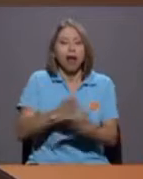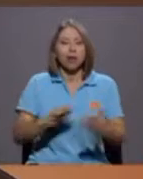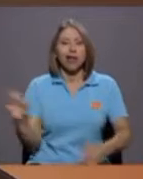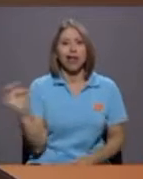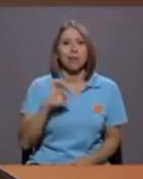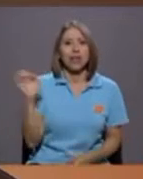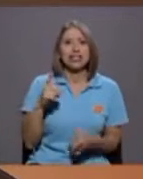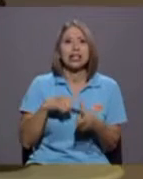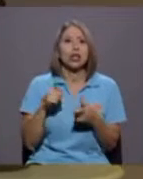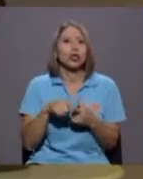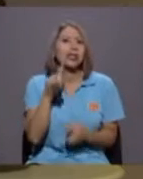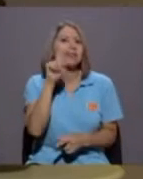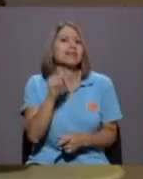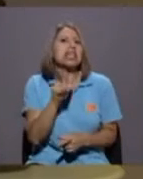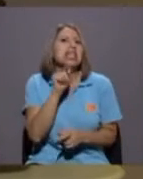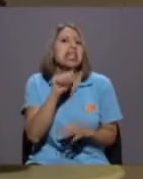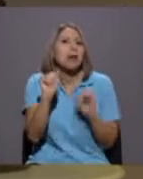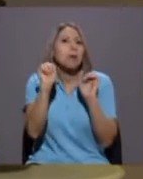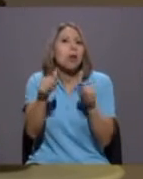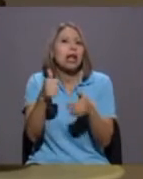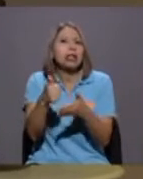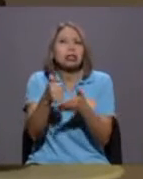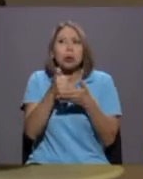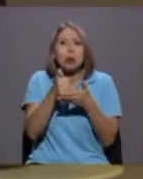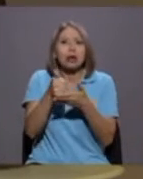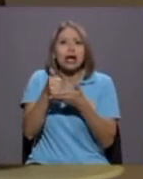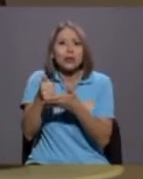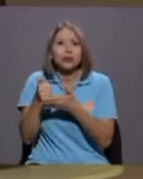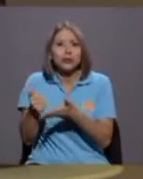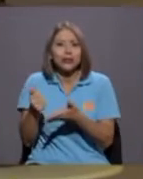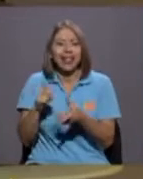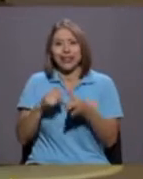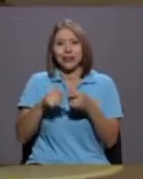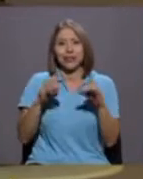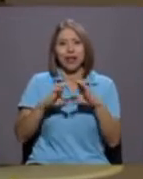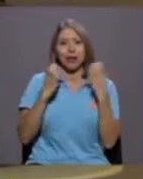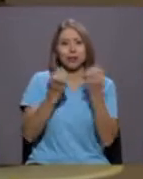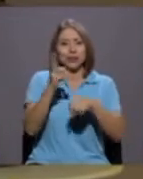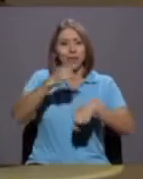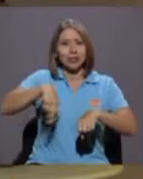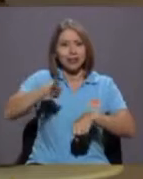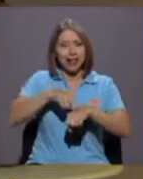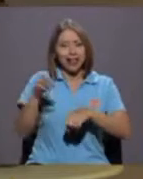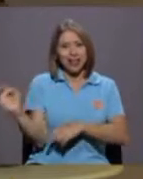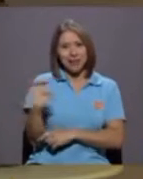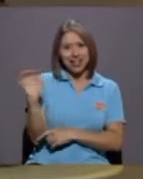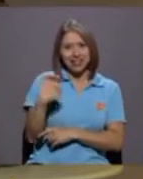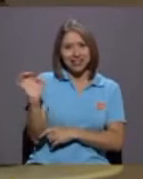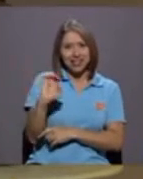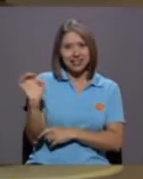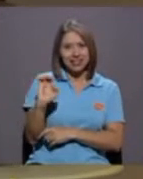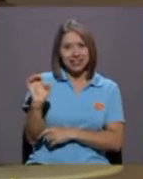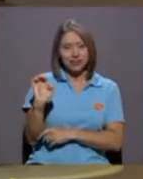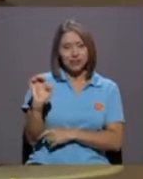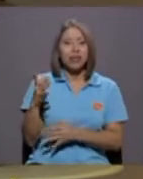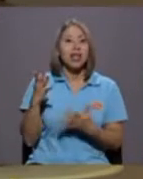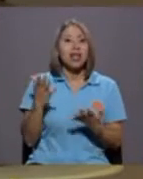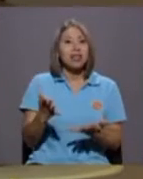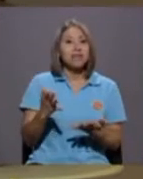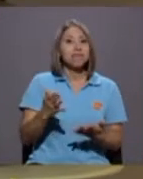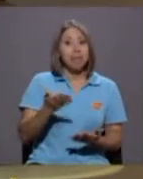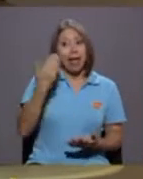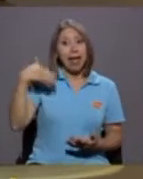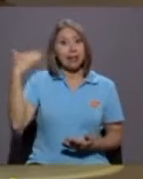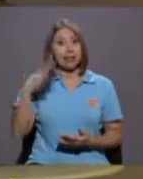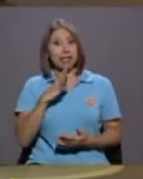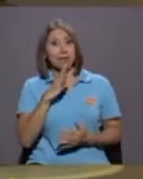quién podrá socorrernos, y entonces la Comisión Nacional de Emergencias. Y algo de lo que en otras conversaciones